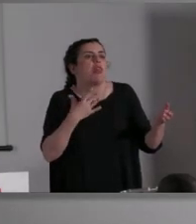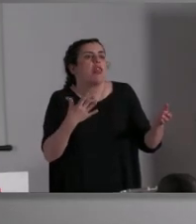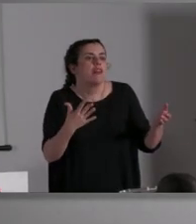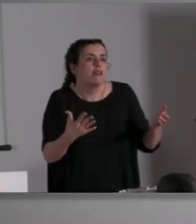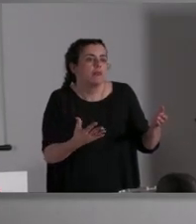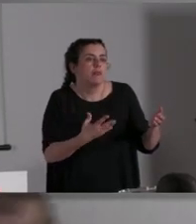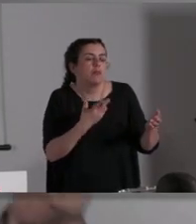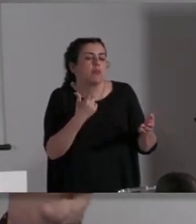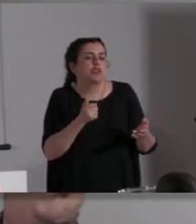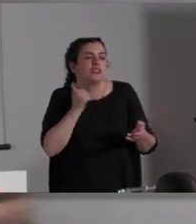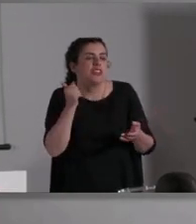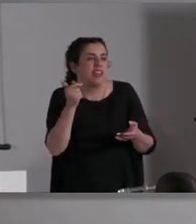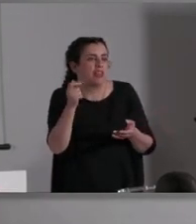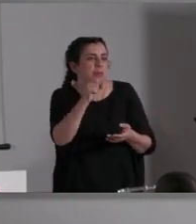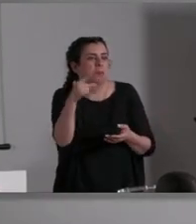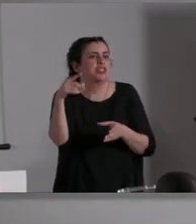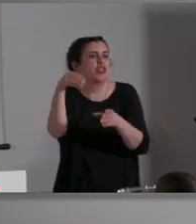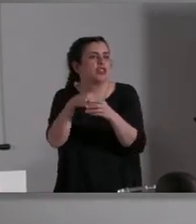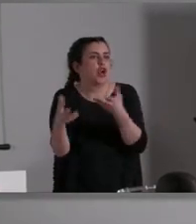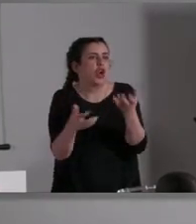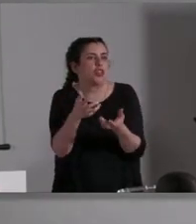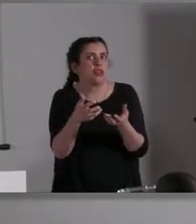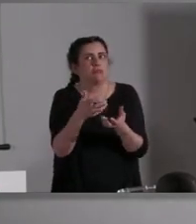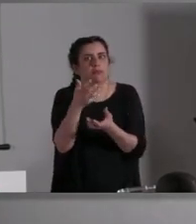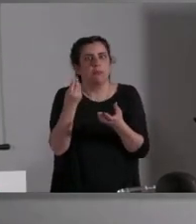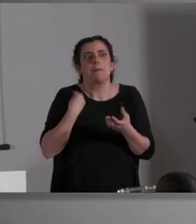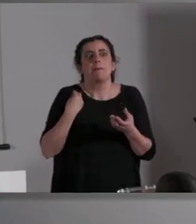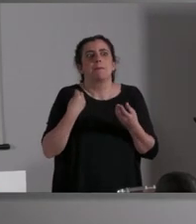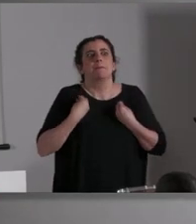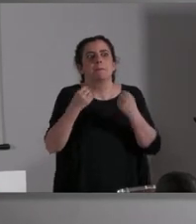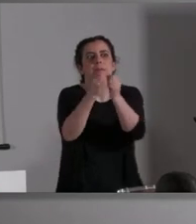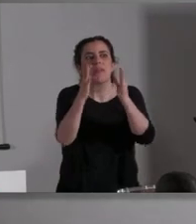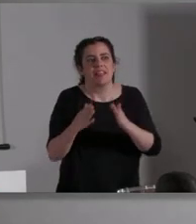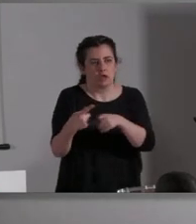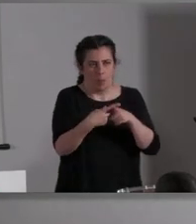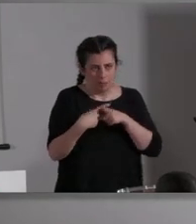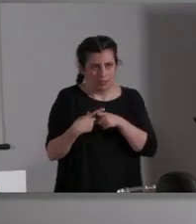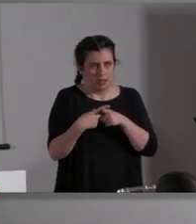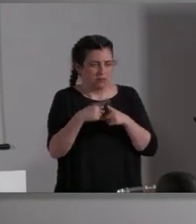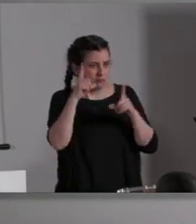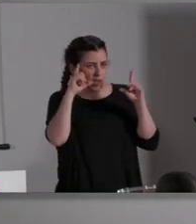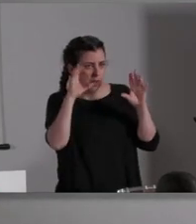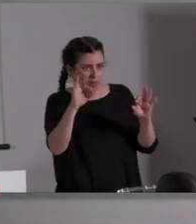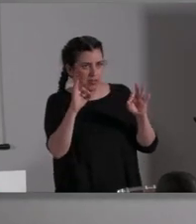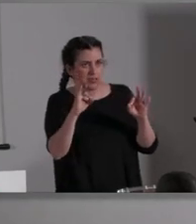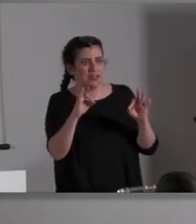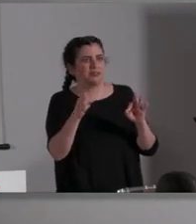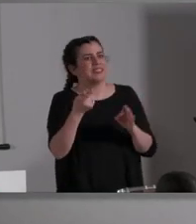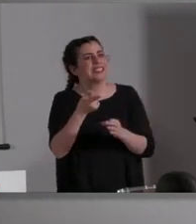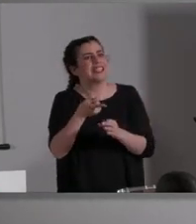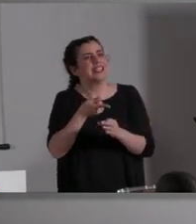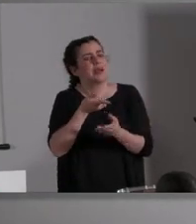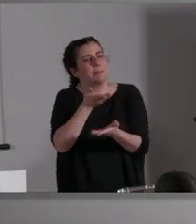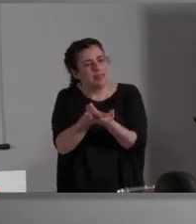las viviendas, serán evidentemente viviendas compartidas. Se exige en este cohabitacha que haya una ocupación